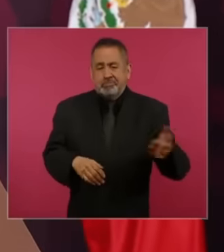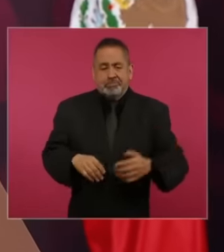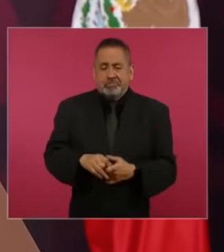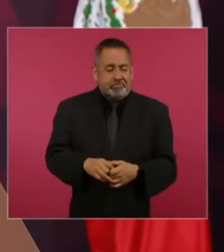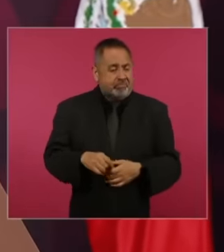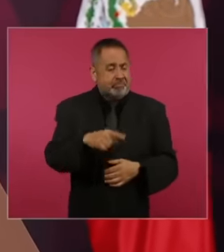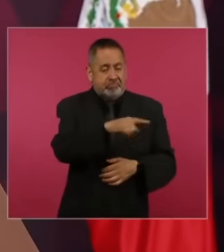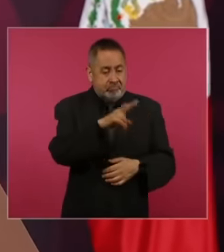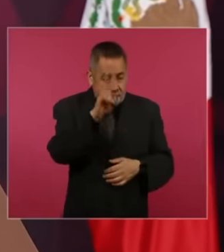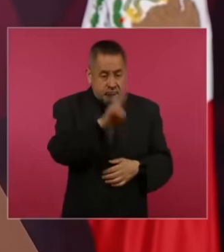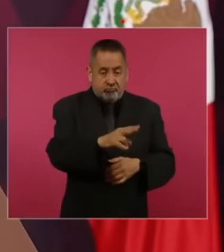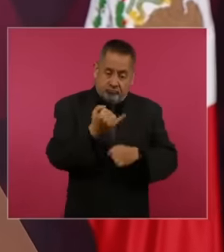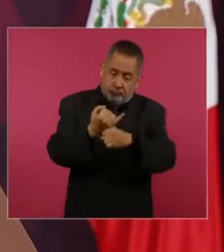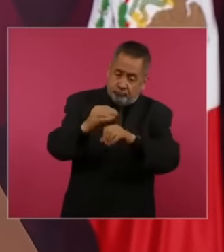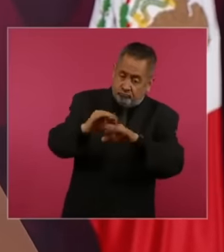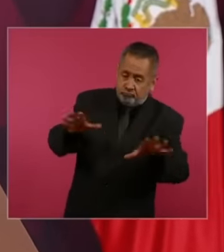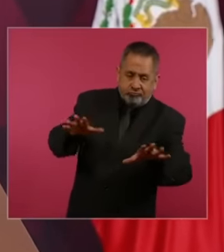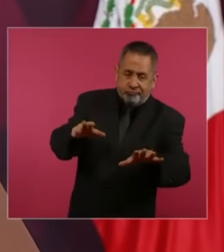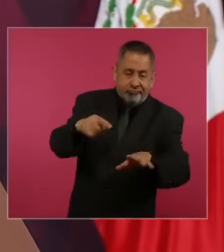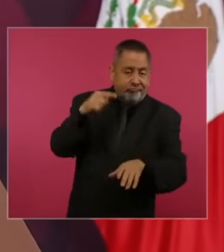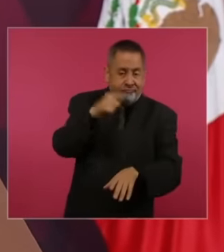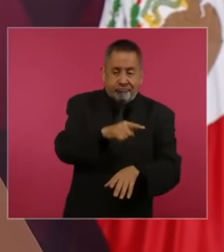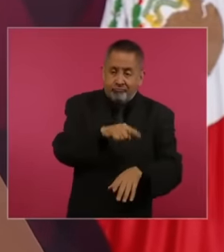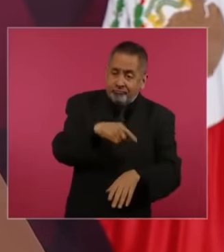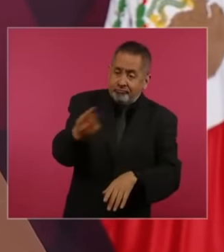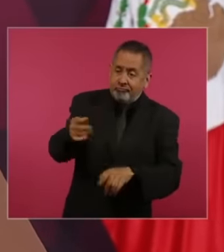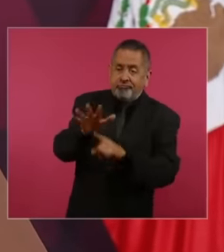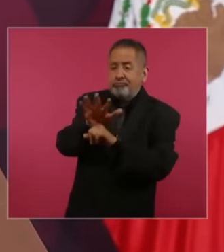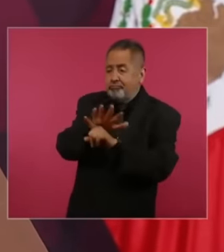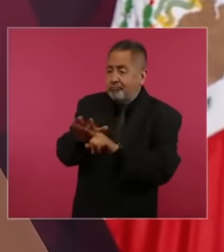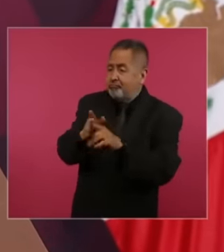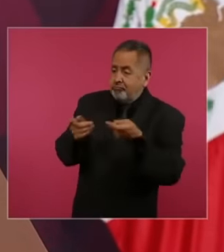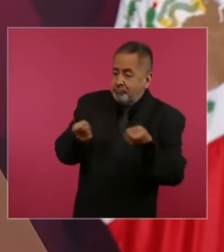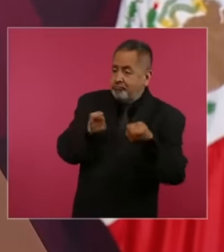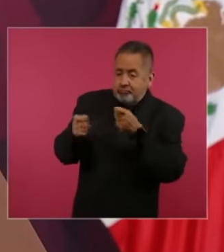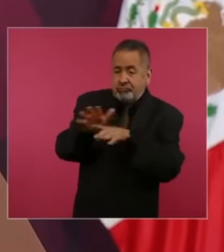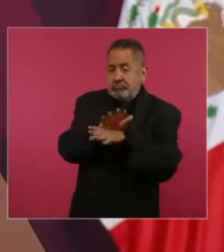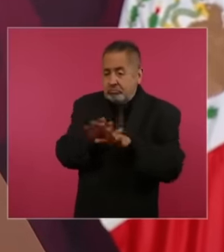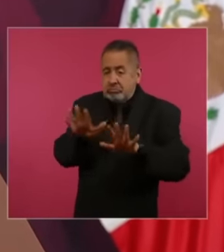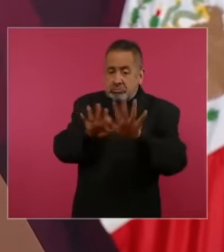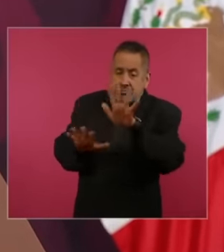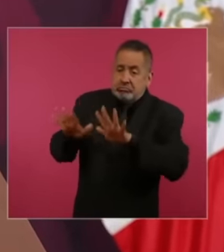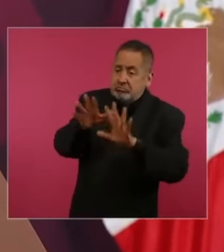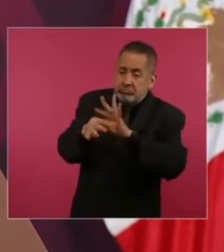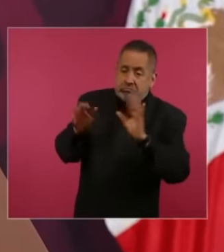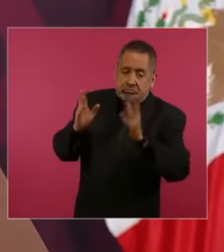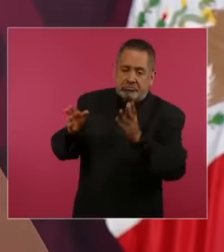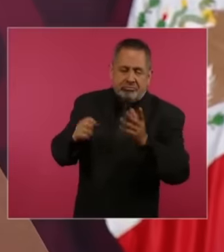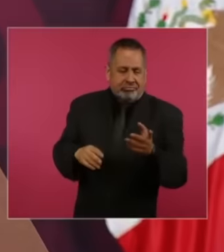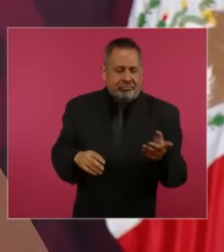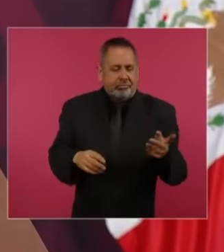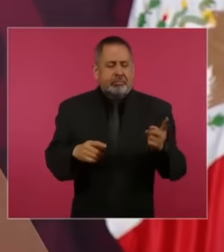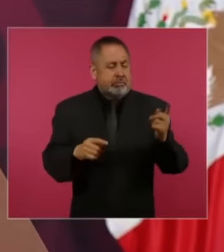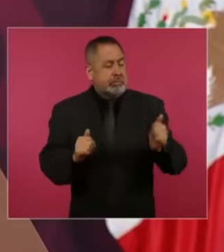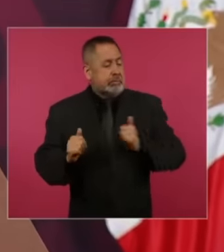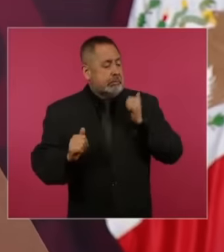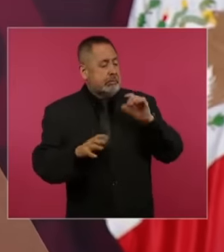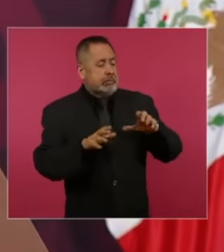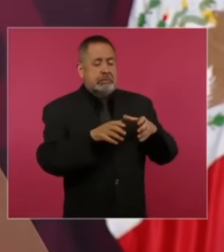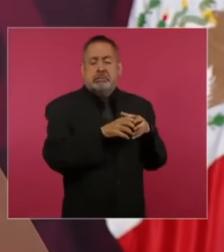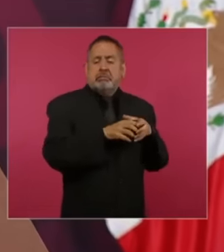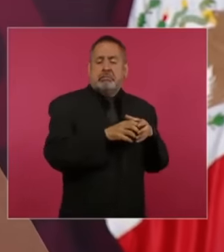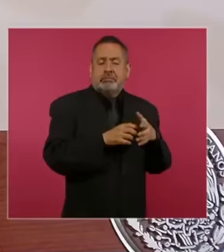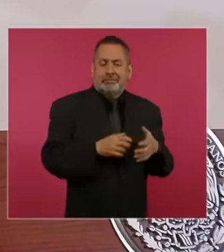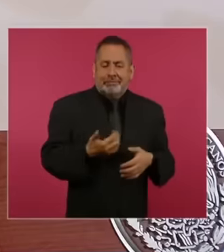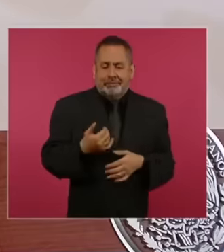en sentido estricto, medios de manipulación para beneficio de una minoría. Y lo que